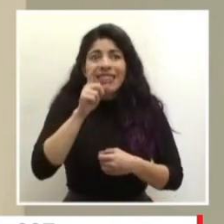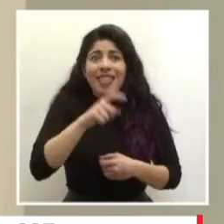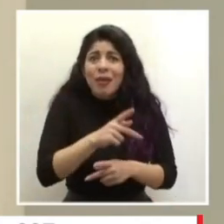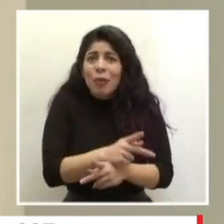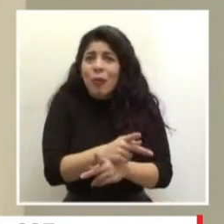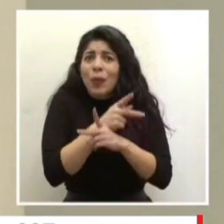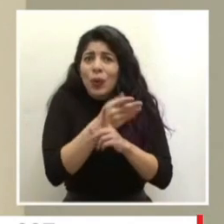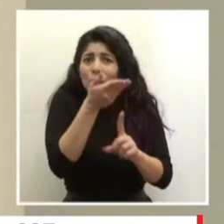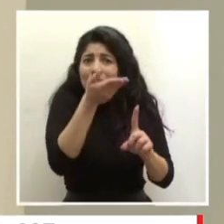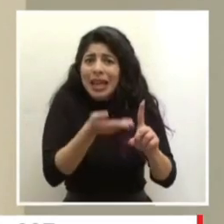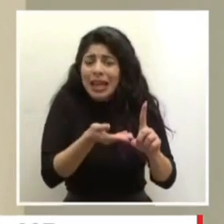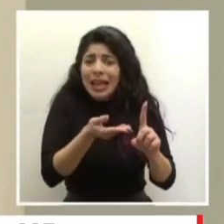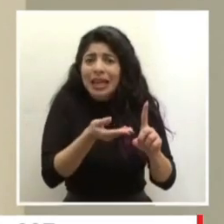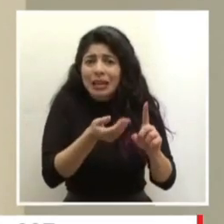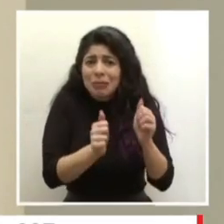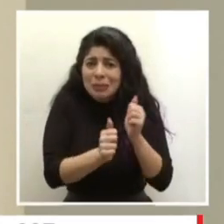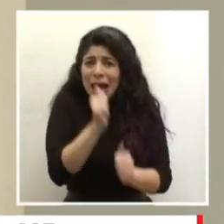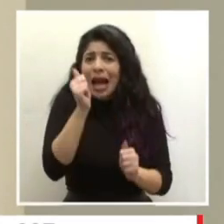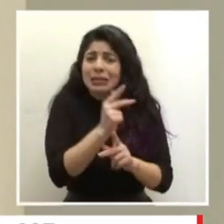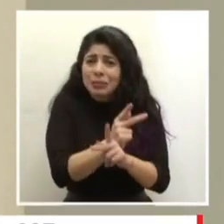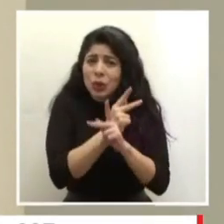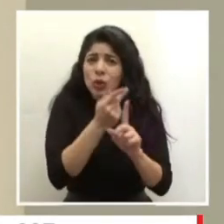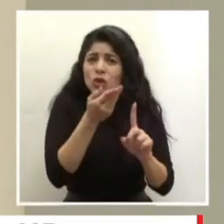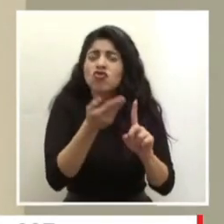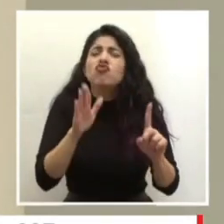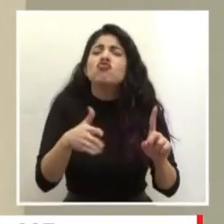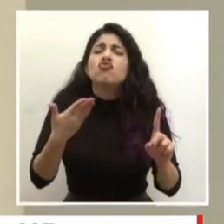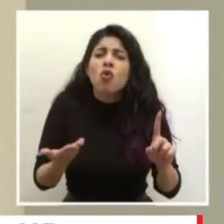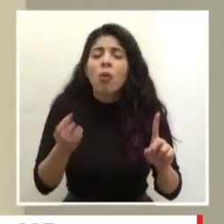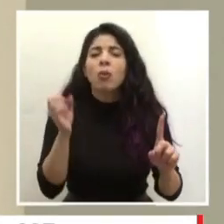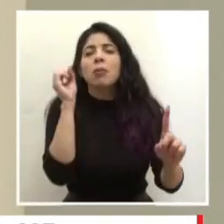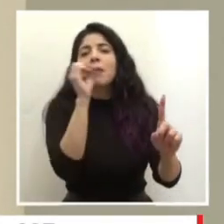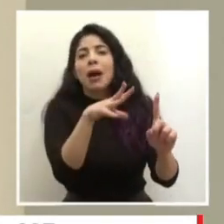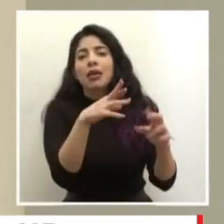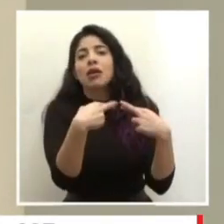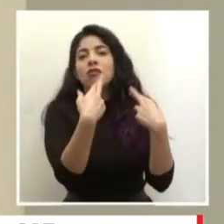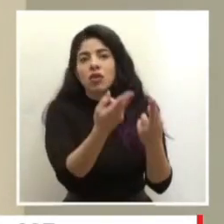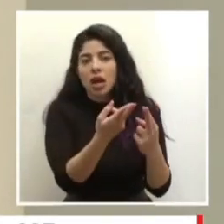máximo y que busquemos la forma justamente de hacerles llegar el regalito,